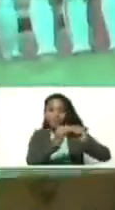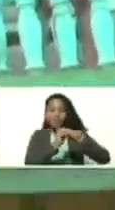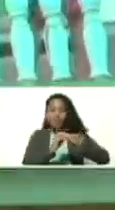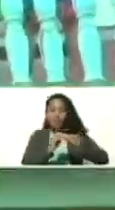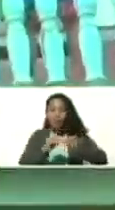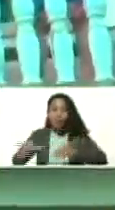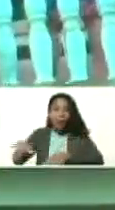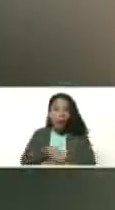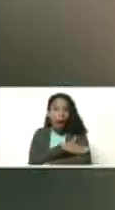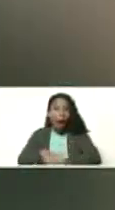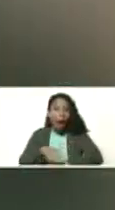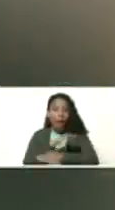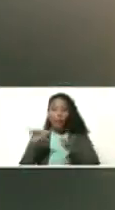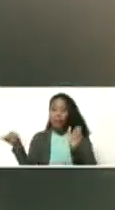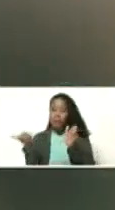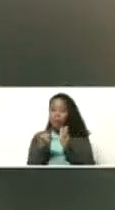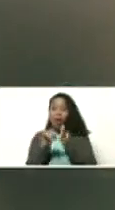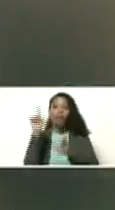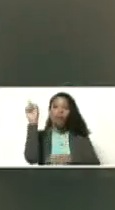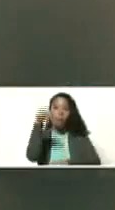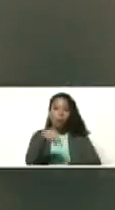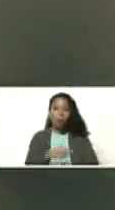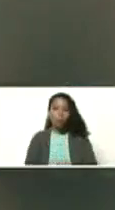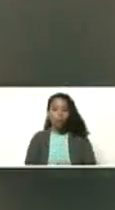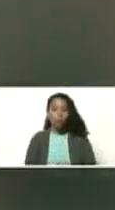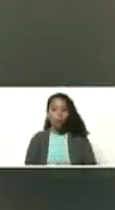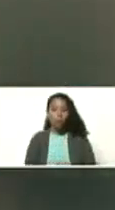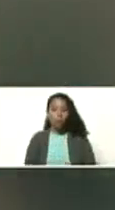Las calles aledañas también.